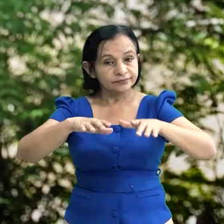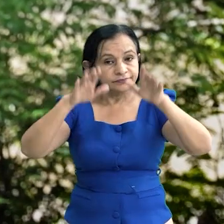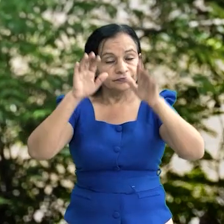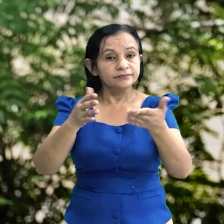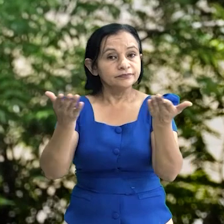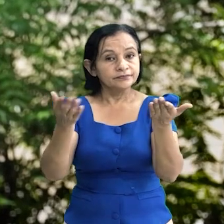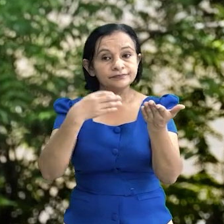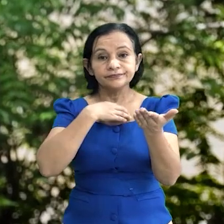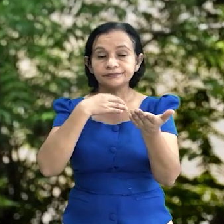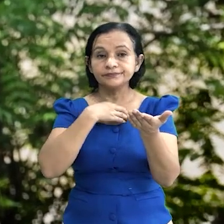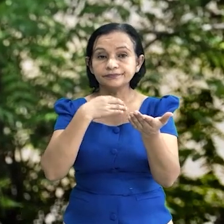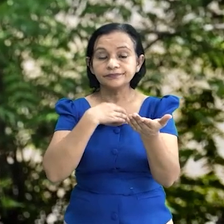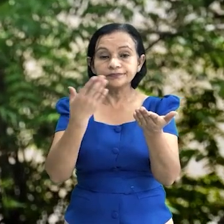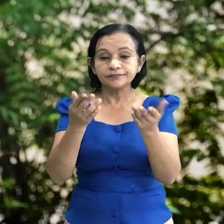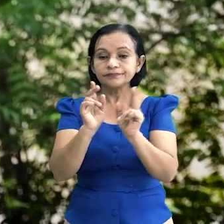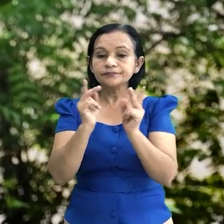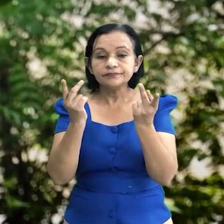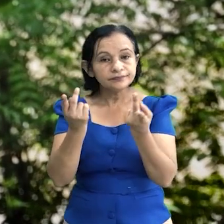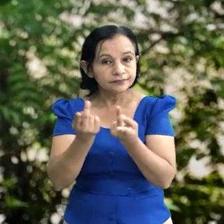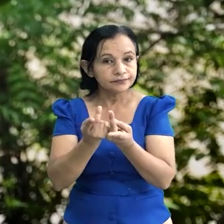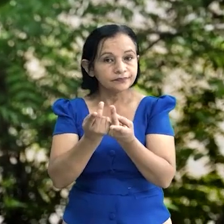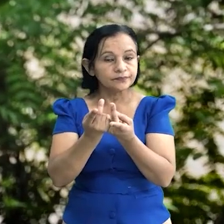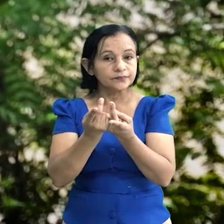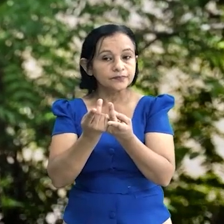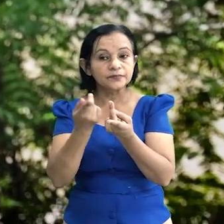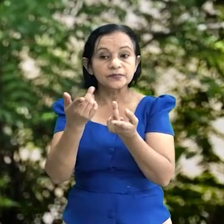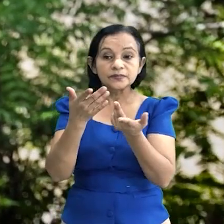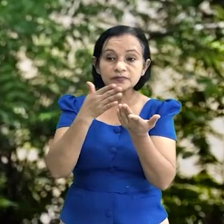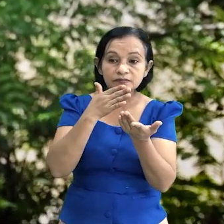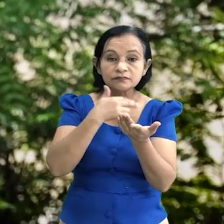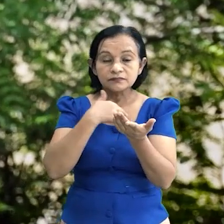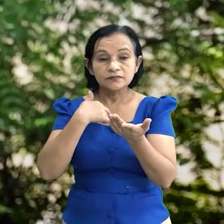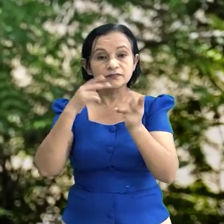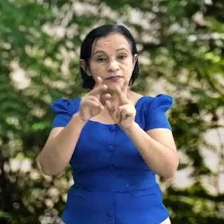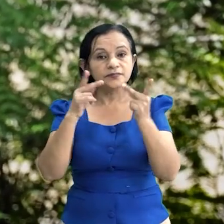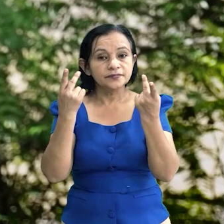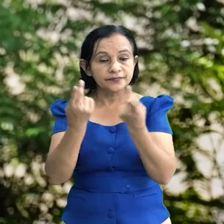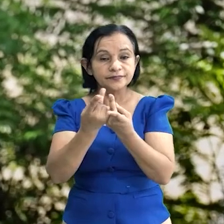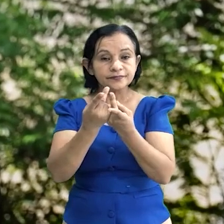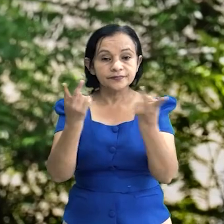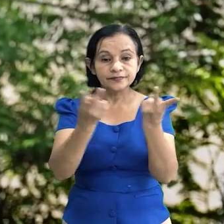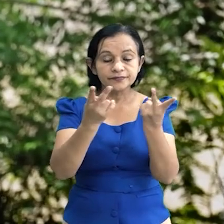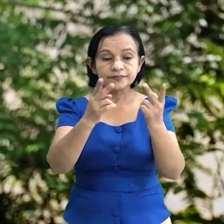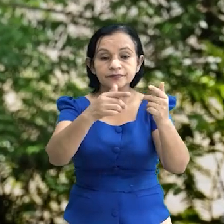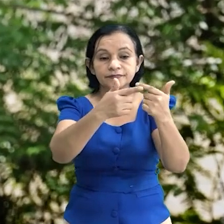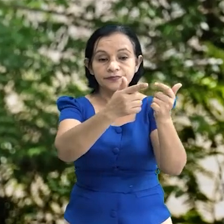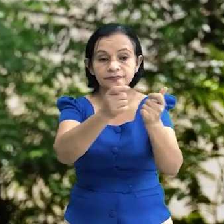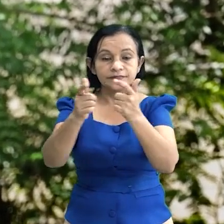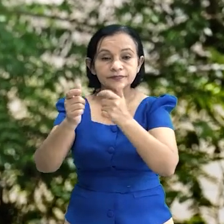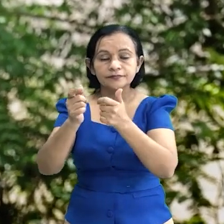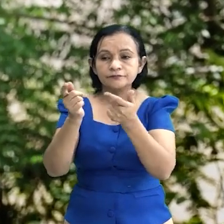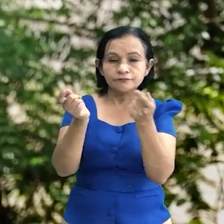pues nuestra población está en la parte crítica, pues la población, tanto la población como la brigada,